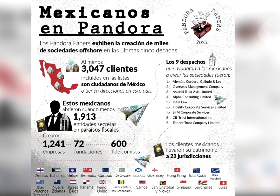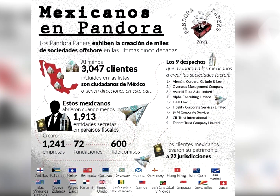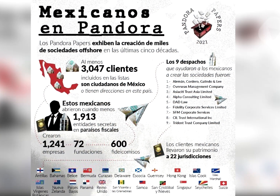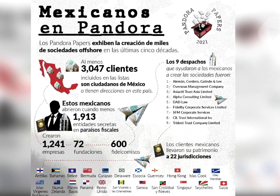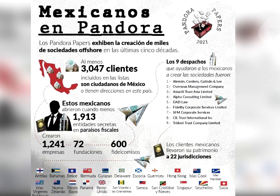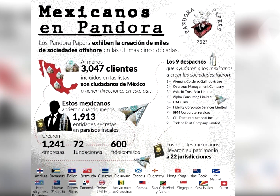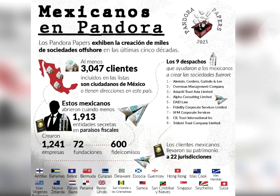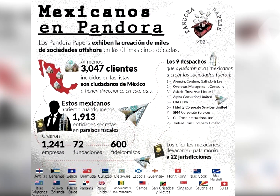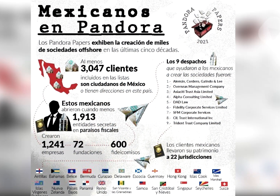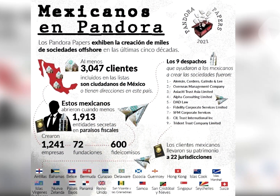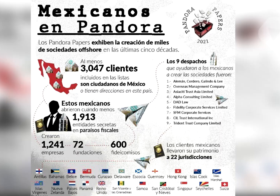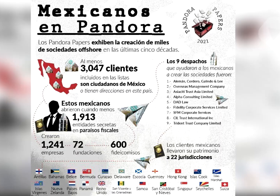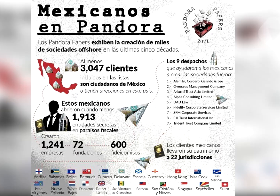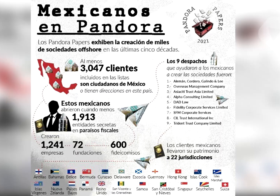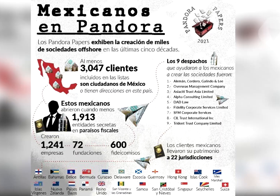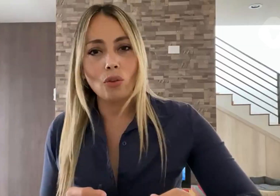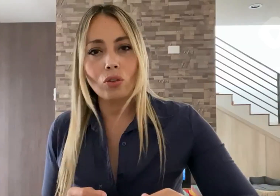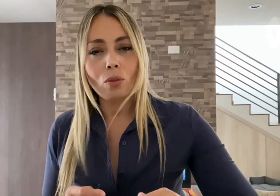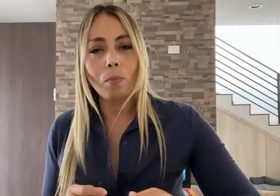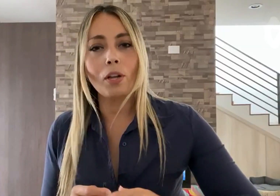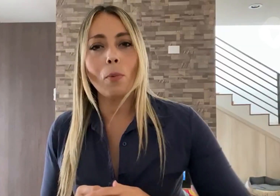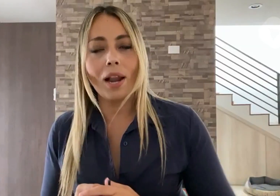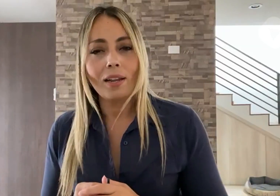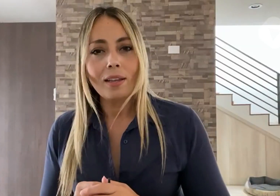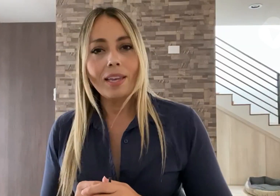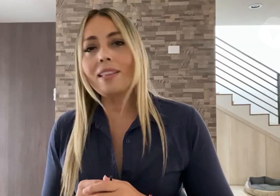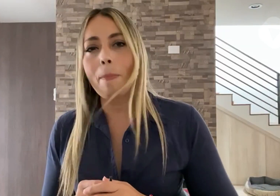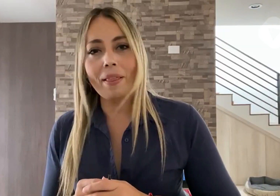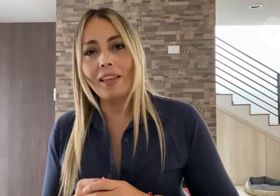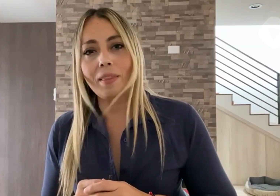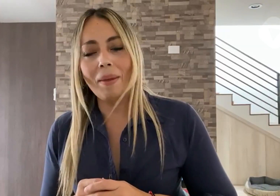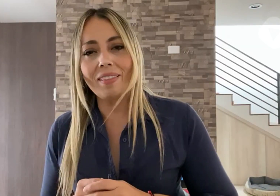los pantalones e investiga a todos por igual,